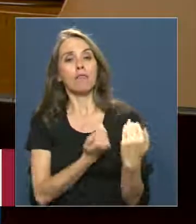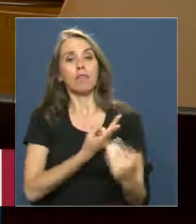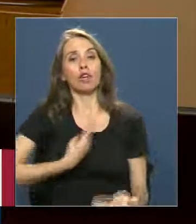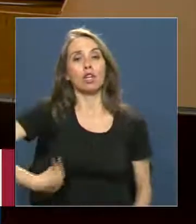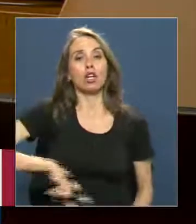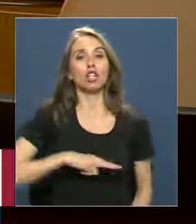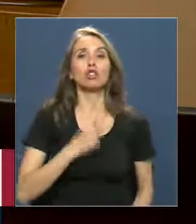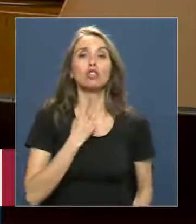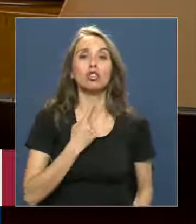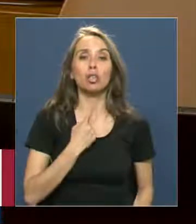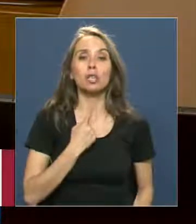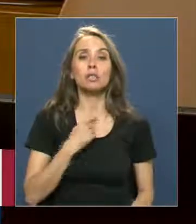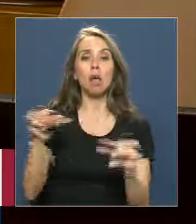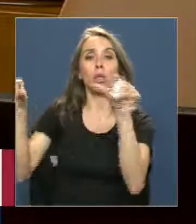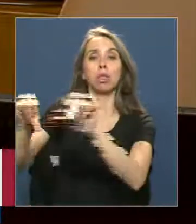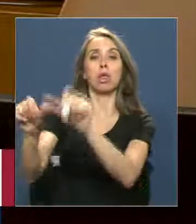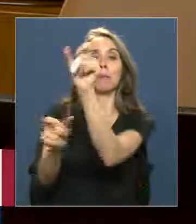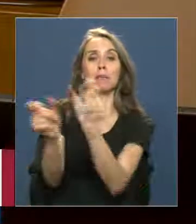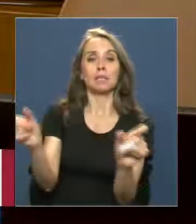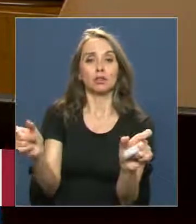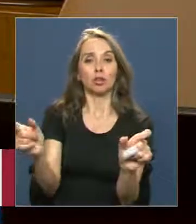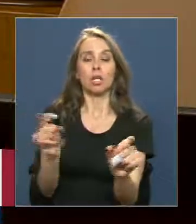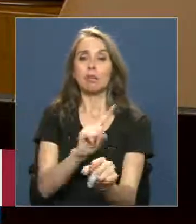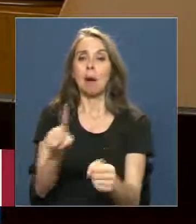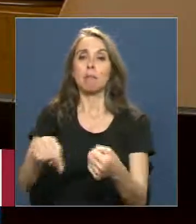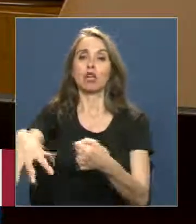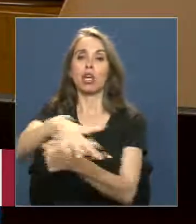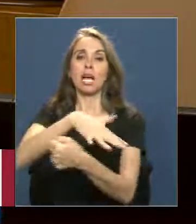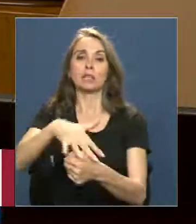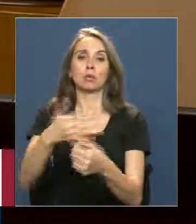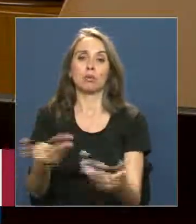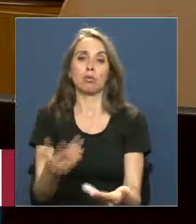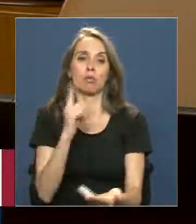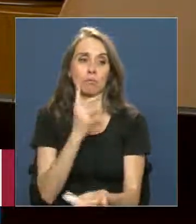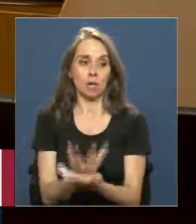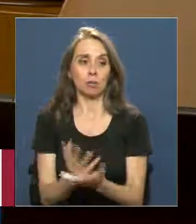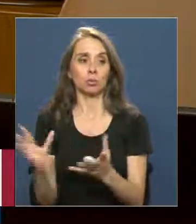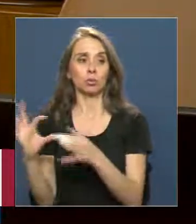en desmedro de la población, menos en esta circunstancia. Muchas gracias, Presidenta.